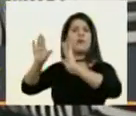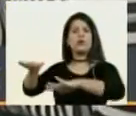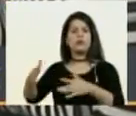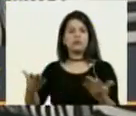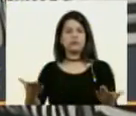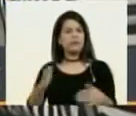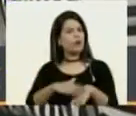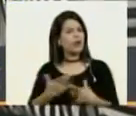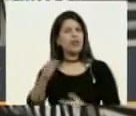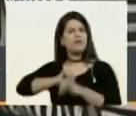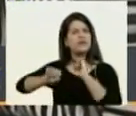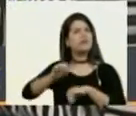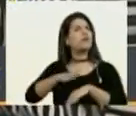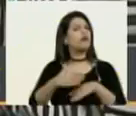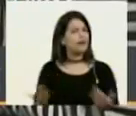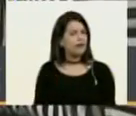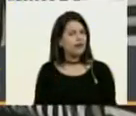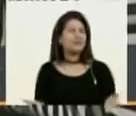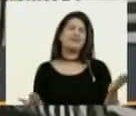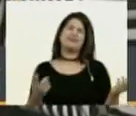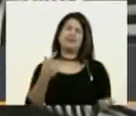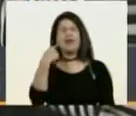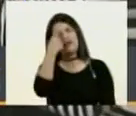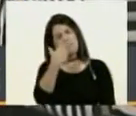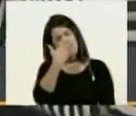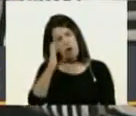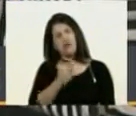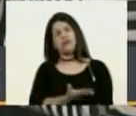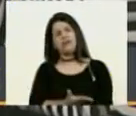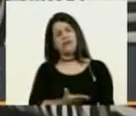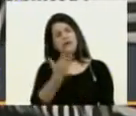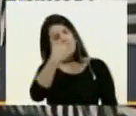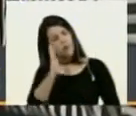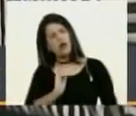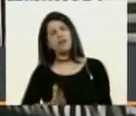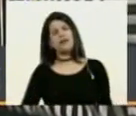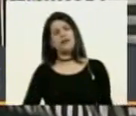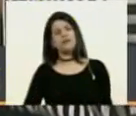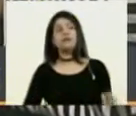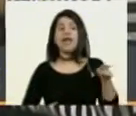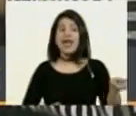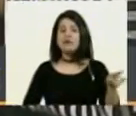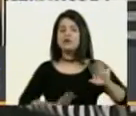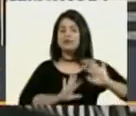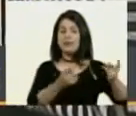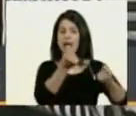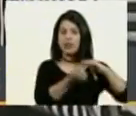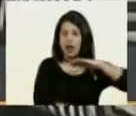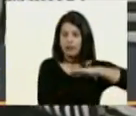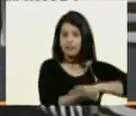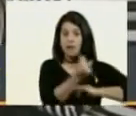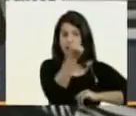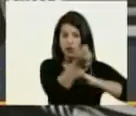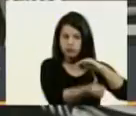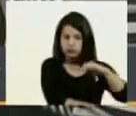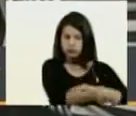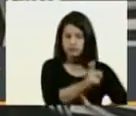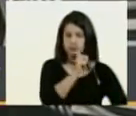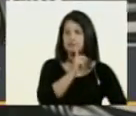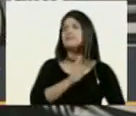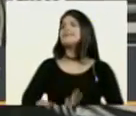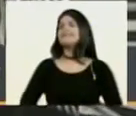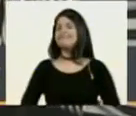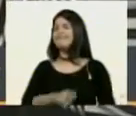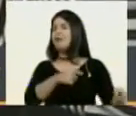sean detenidos. Son hipócritas, yo lo decía aquí, son hipócritas. Son agentes que ellos tienen pagos para generar violencia. Esa violencia no se va a imponer